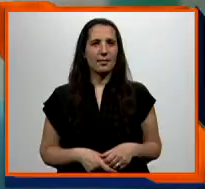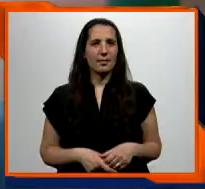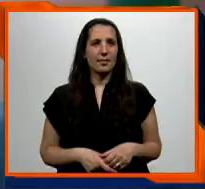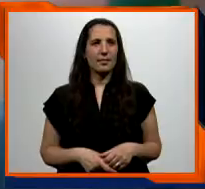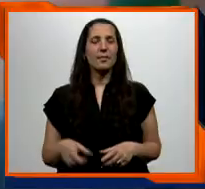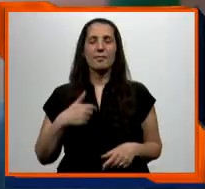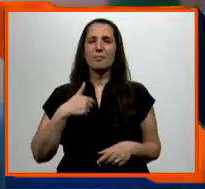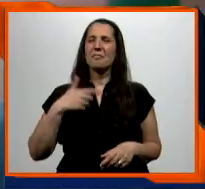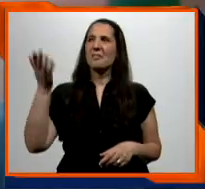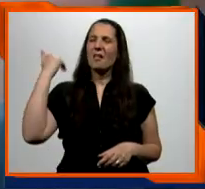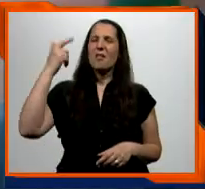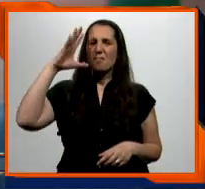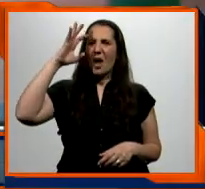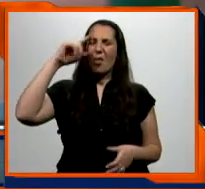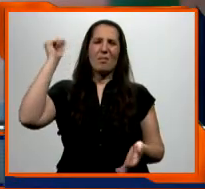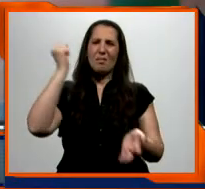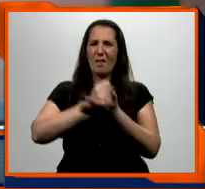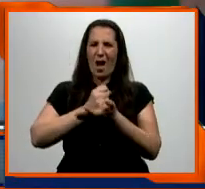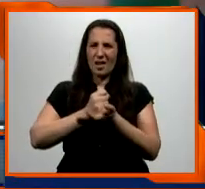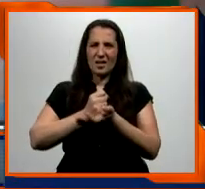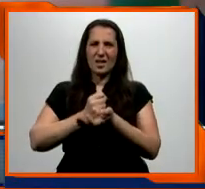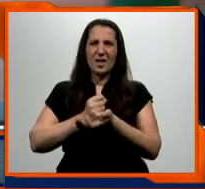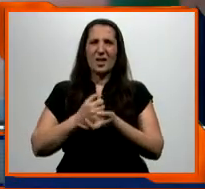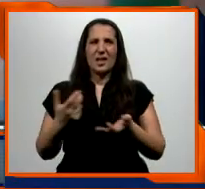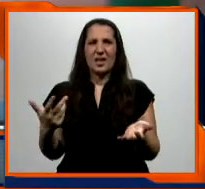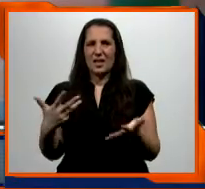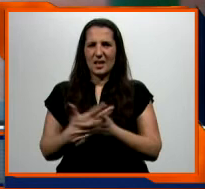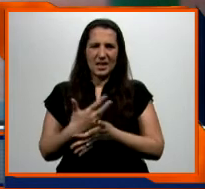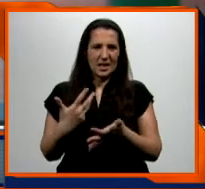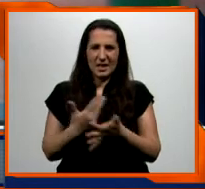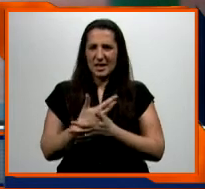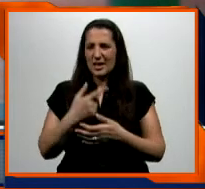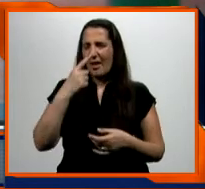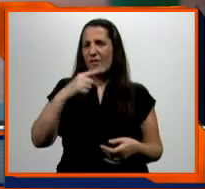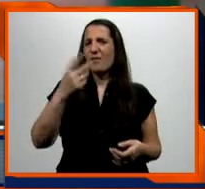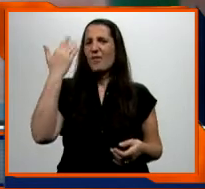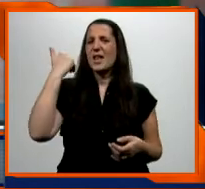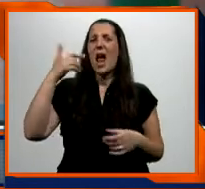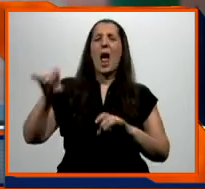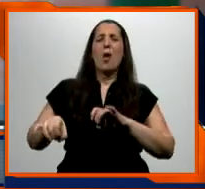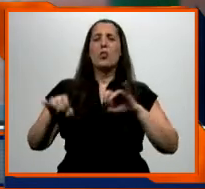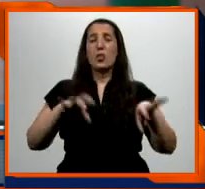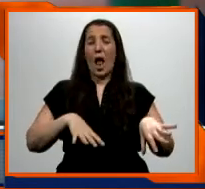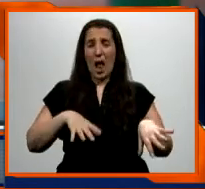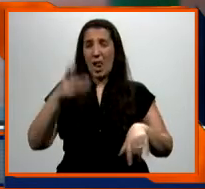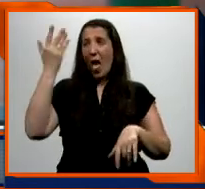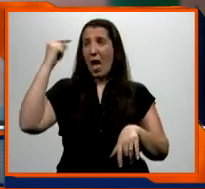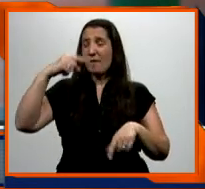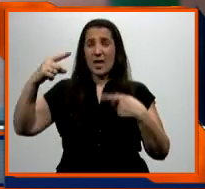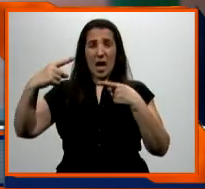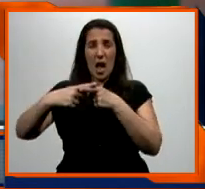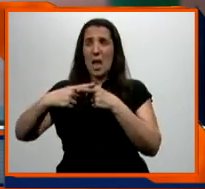Yo venía por ahí con el karma que había, entre comillas, karma, de la final de Australia. Me había quedado